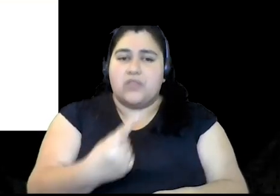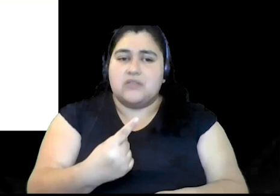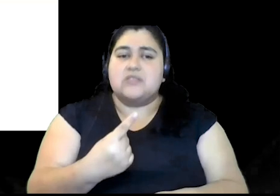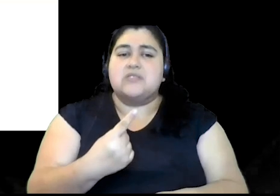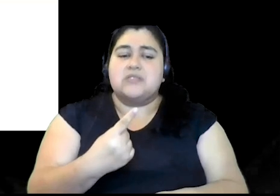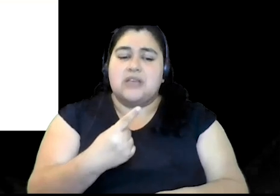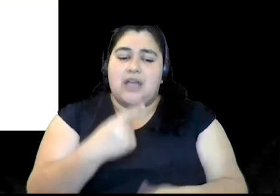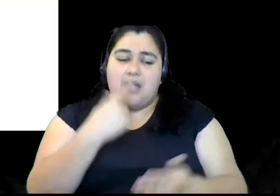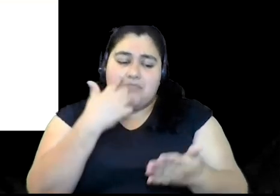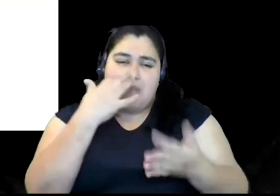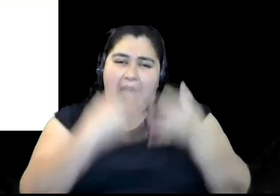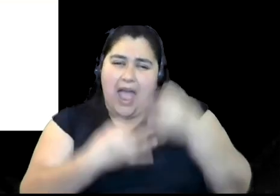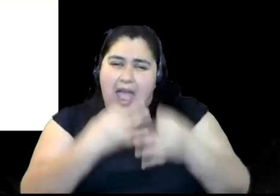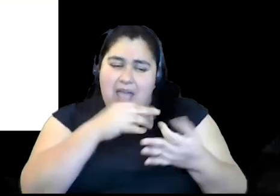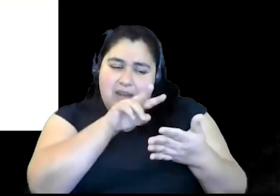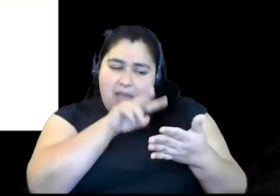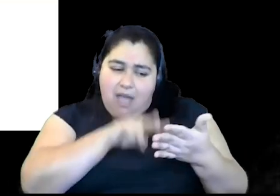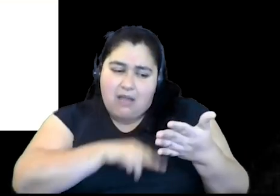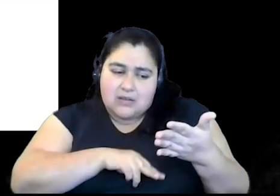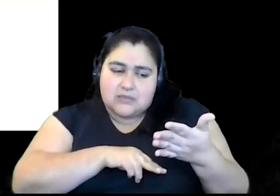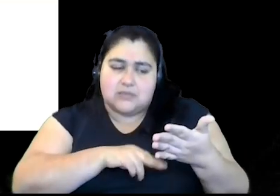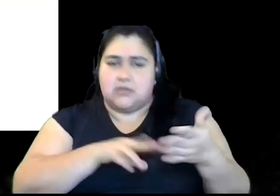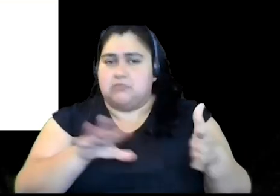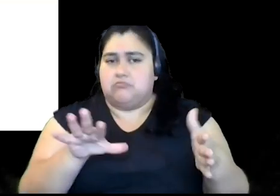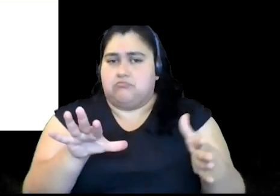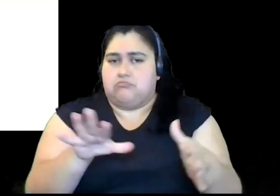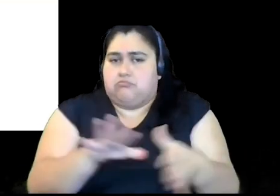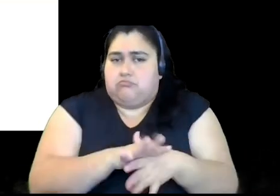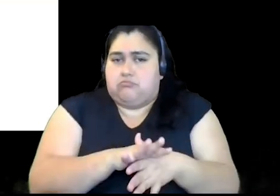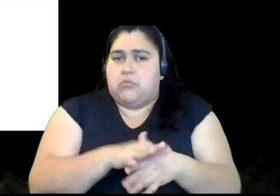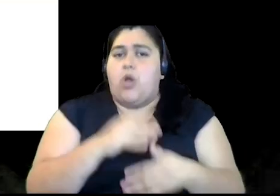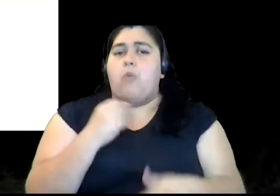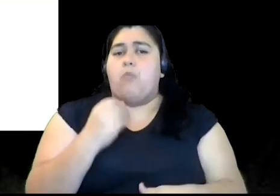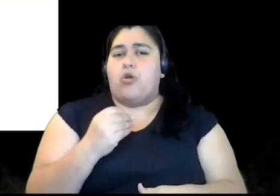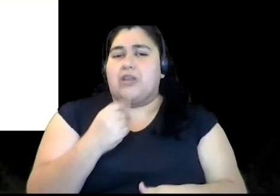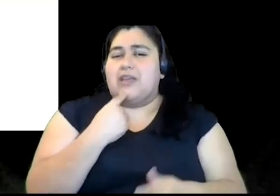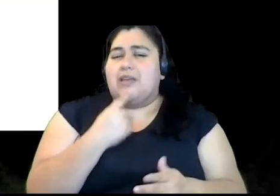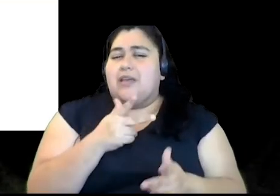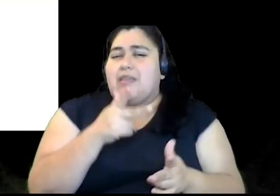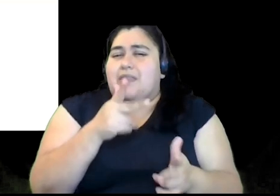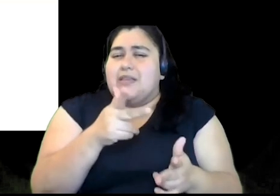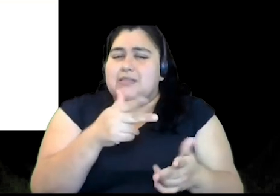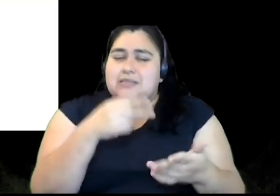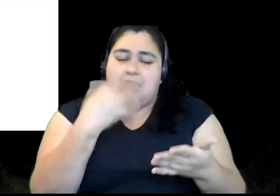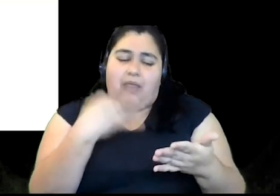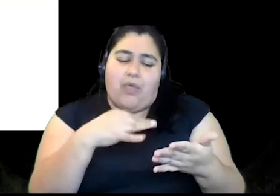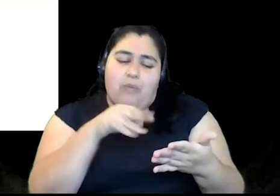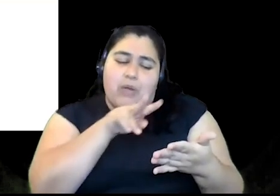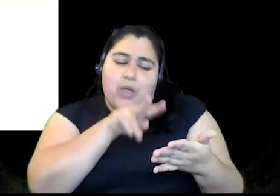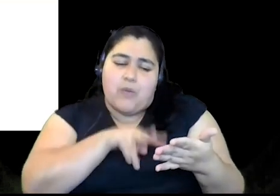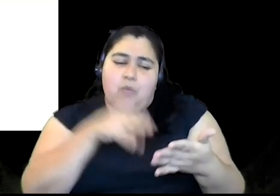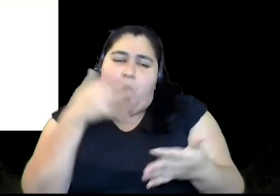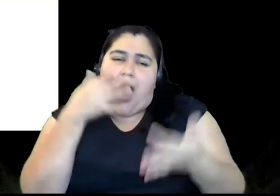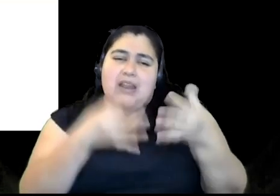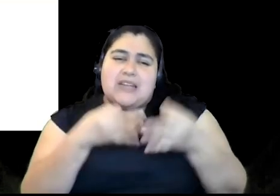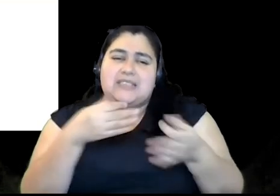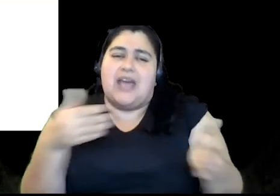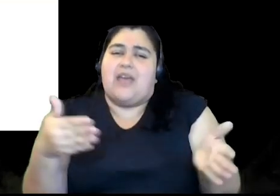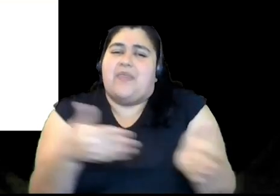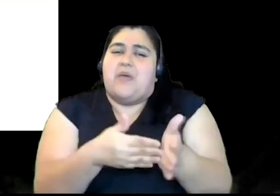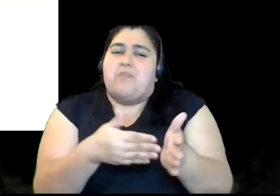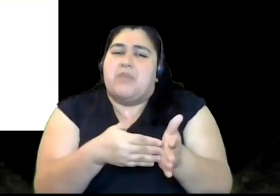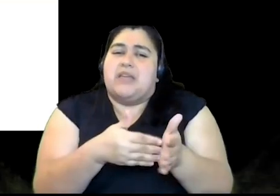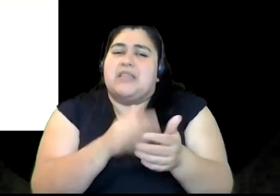la interpretación es literal porque dice que hay que interpretar conforme la